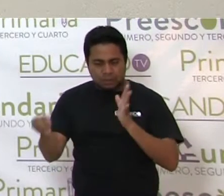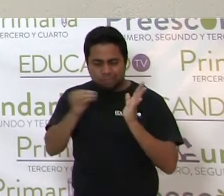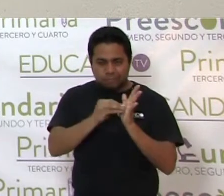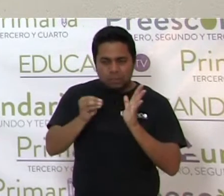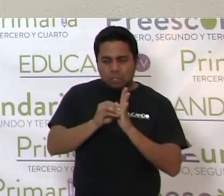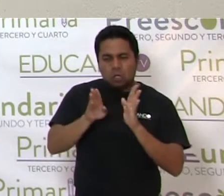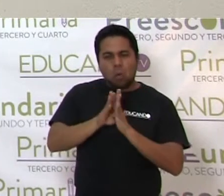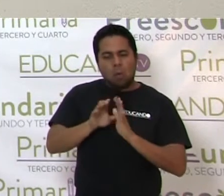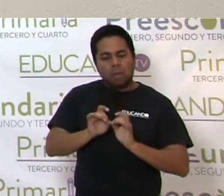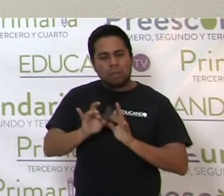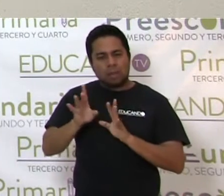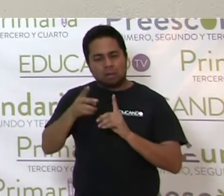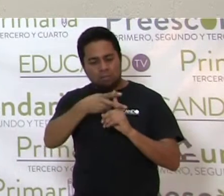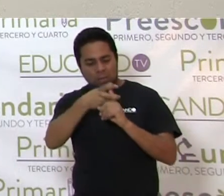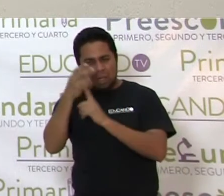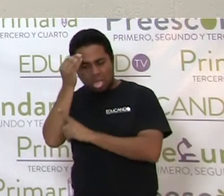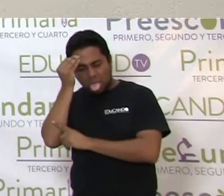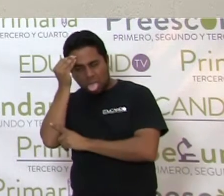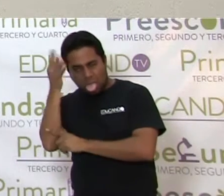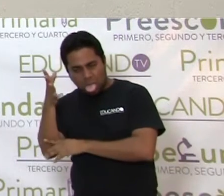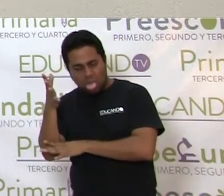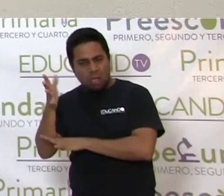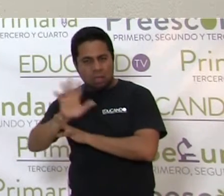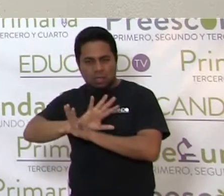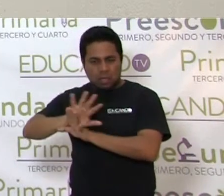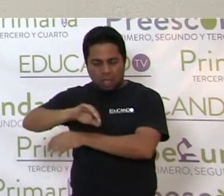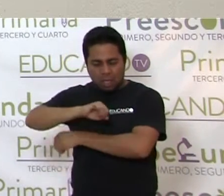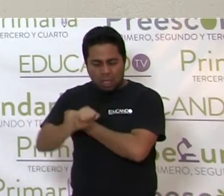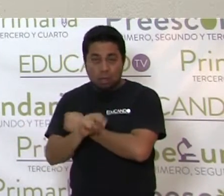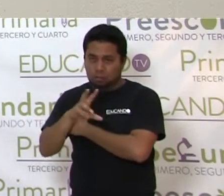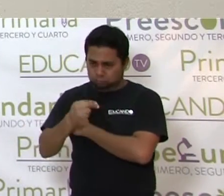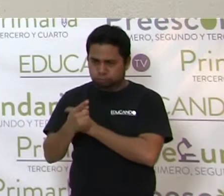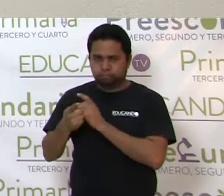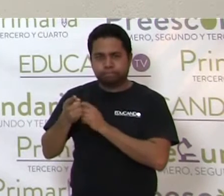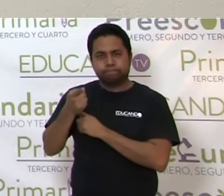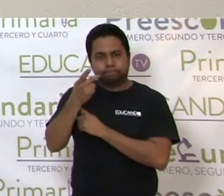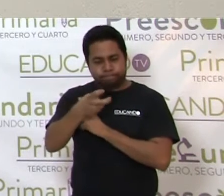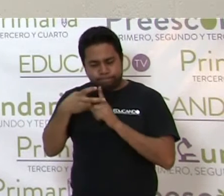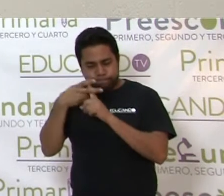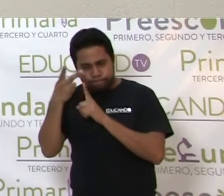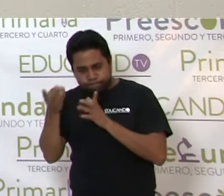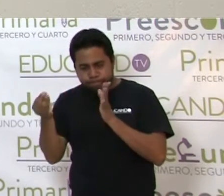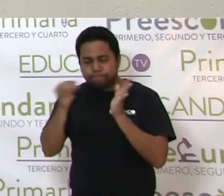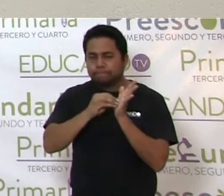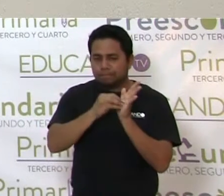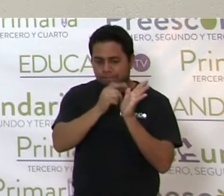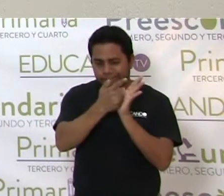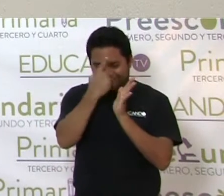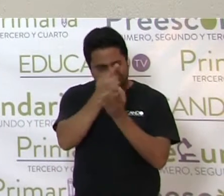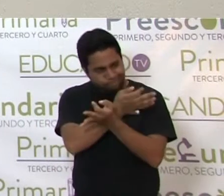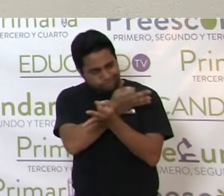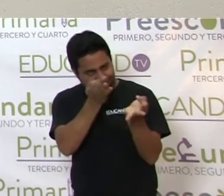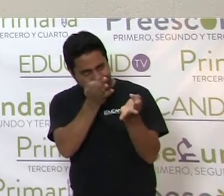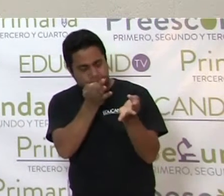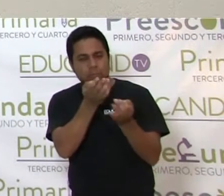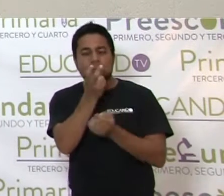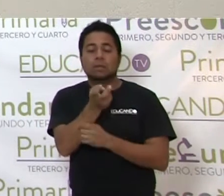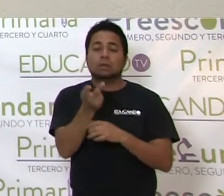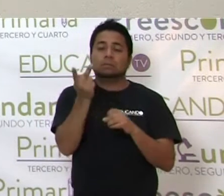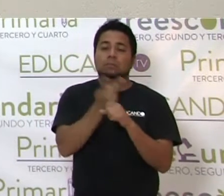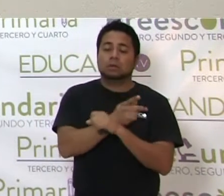en el olvido este drama bestial, que por desgracia es solo un episodio